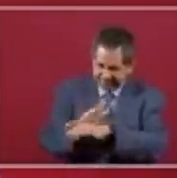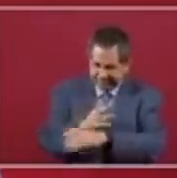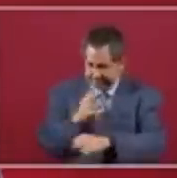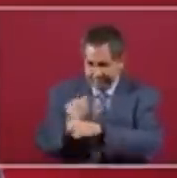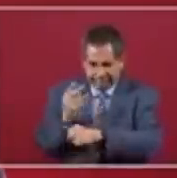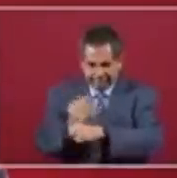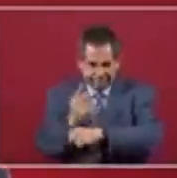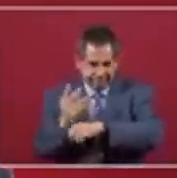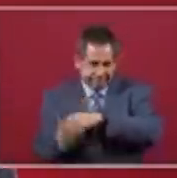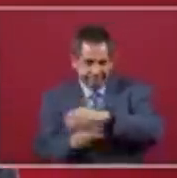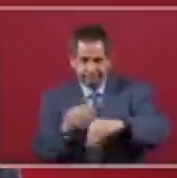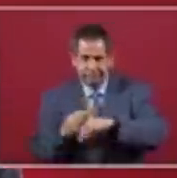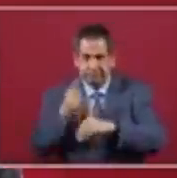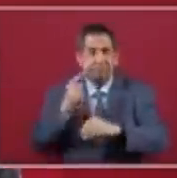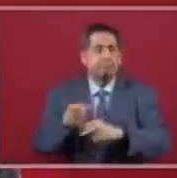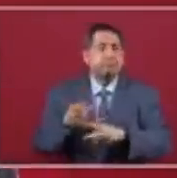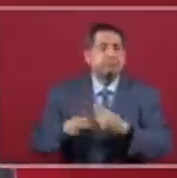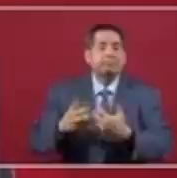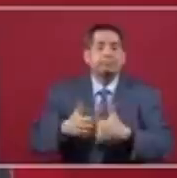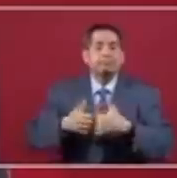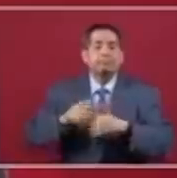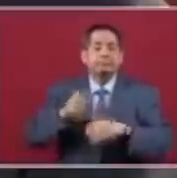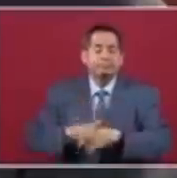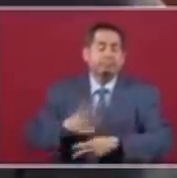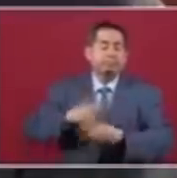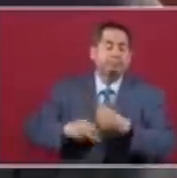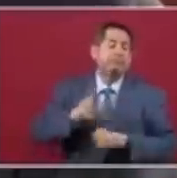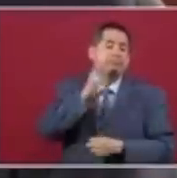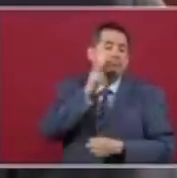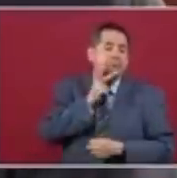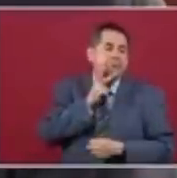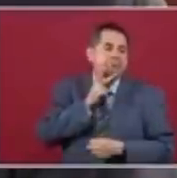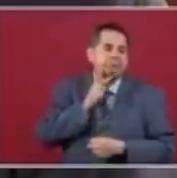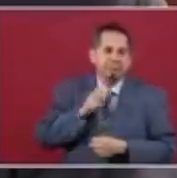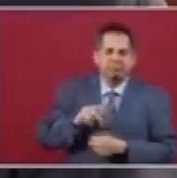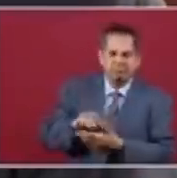para producir más petróleo crudo,